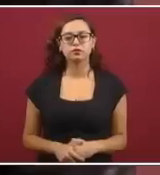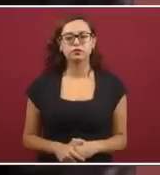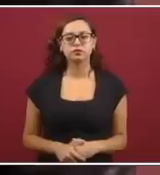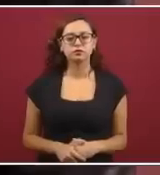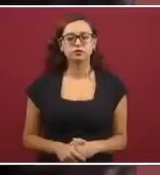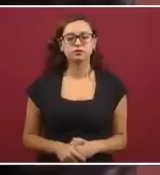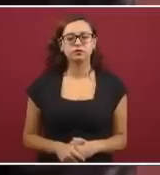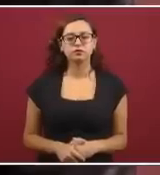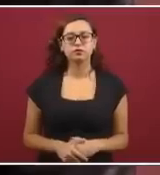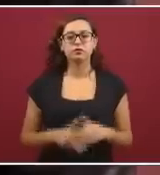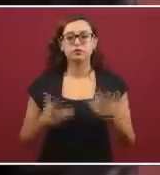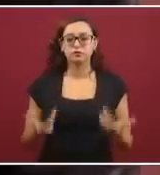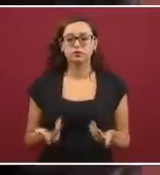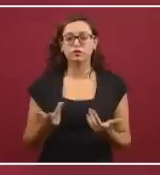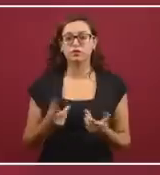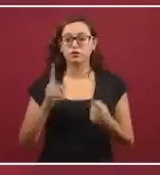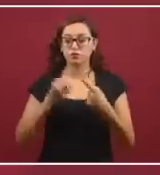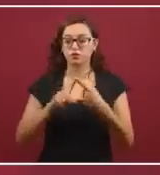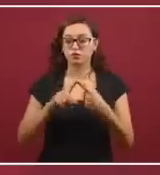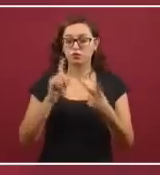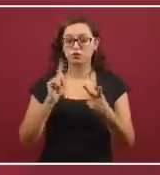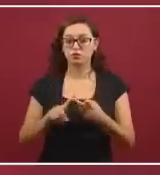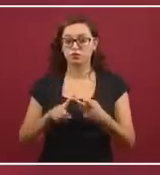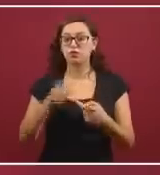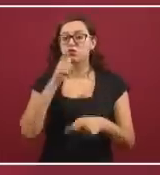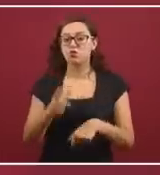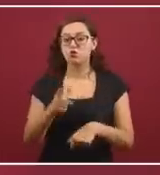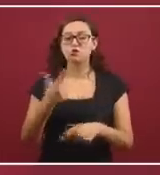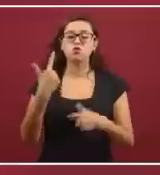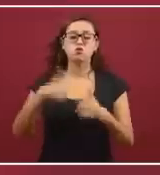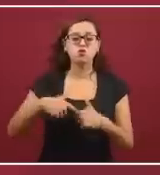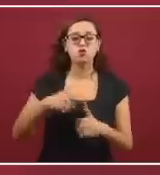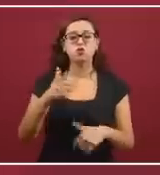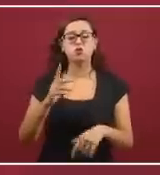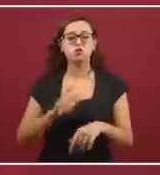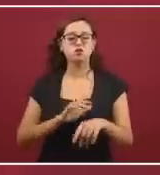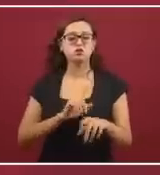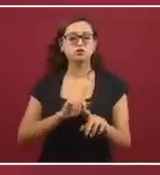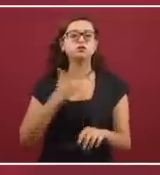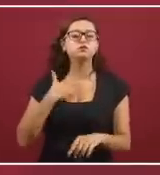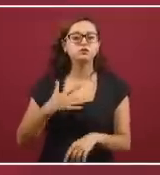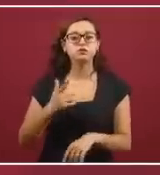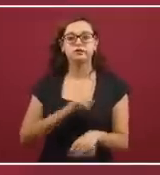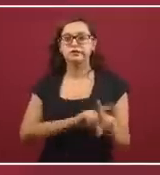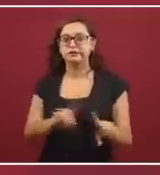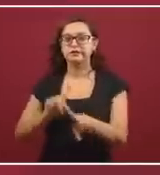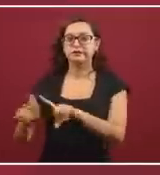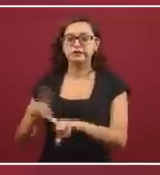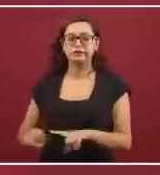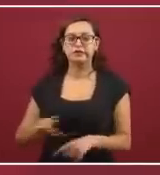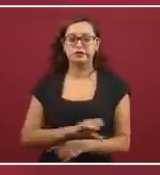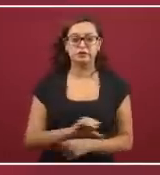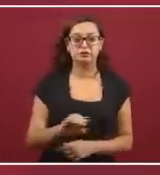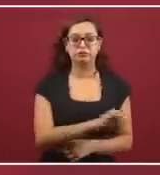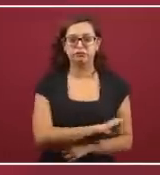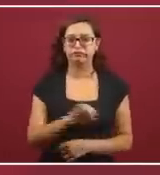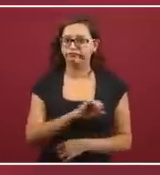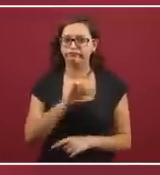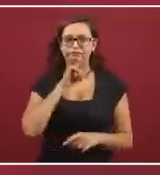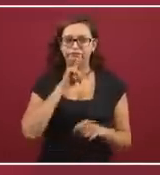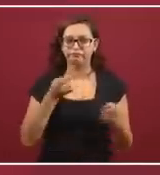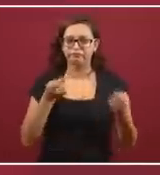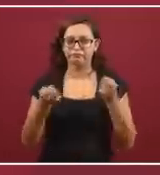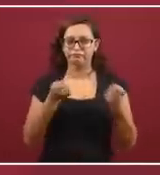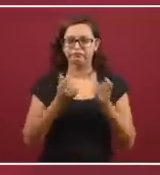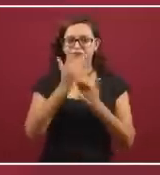los energéticos mantener los d el control la inspección en cuanto a